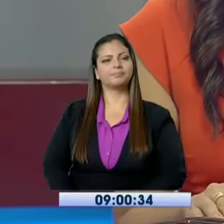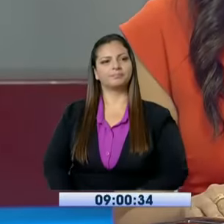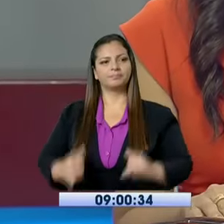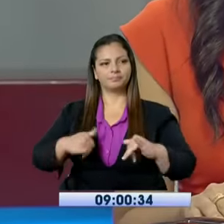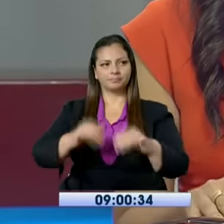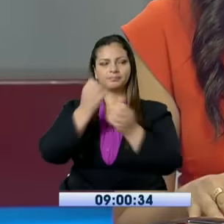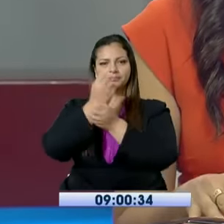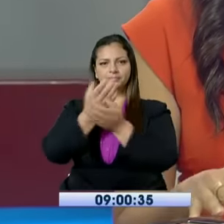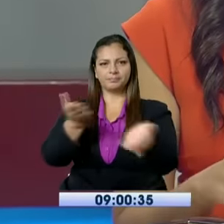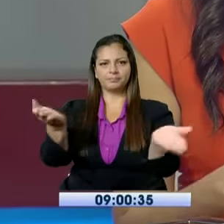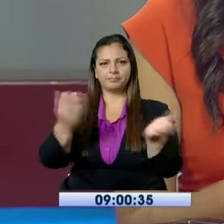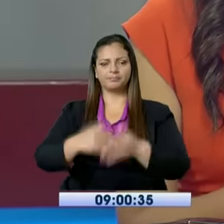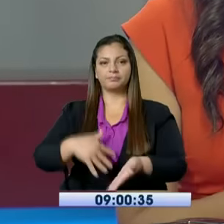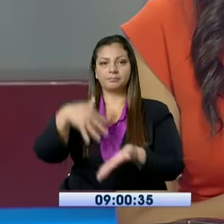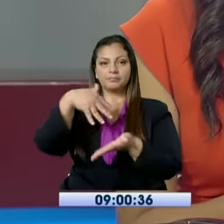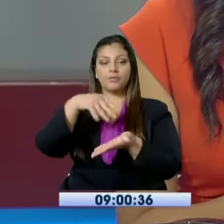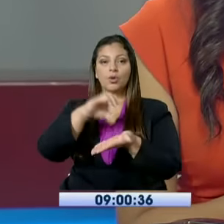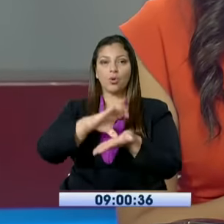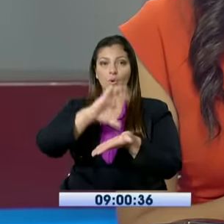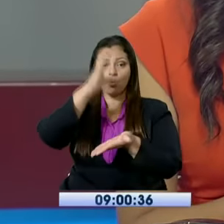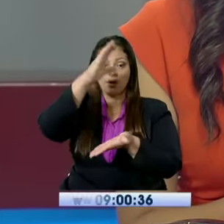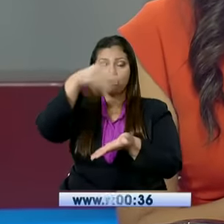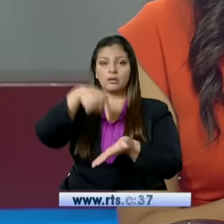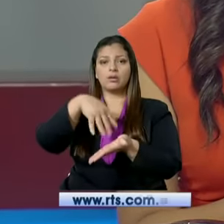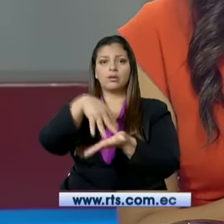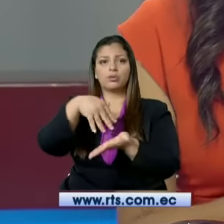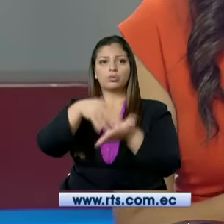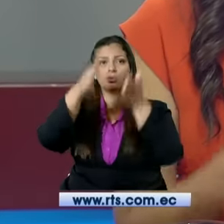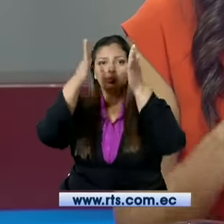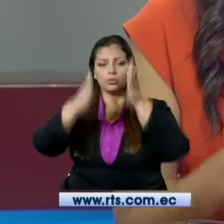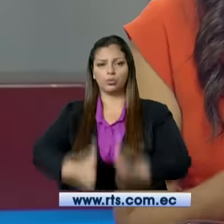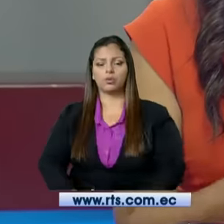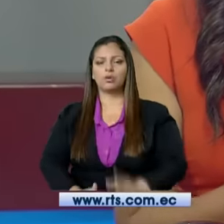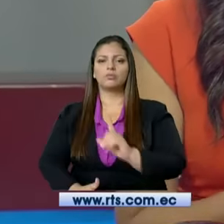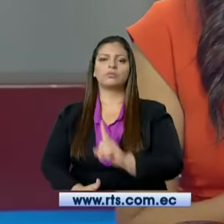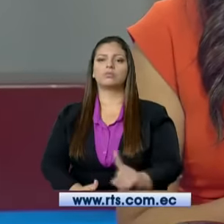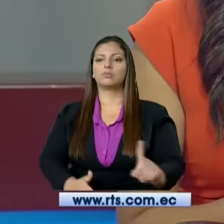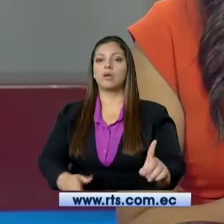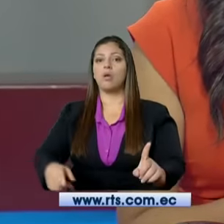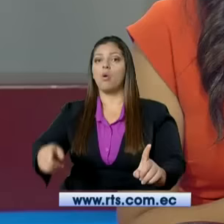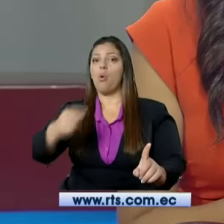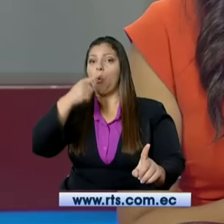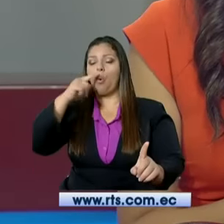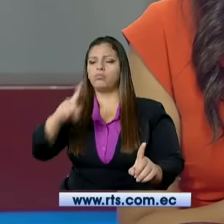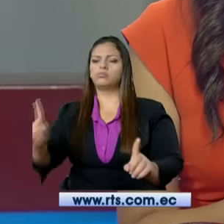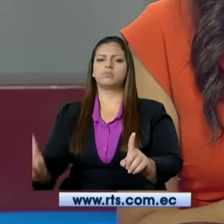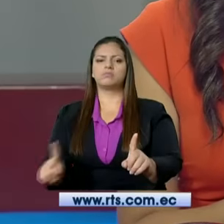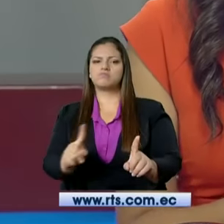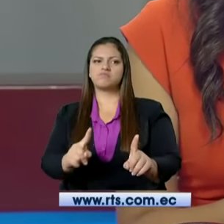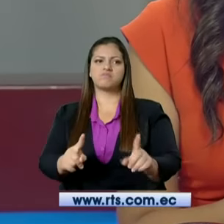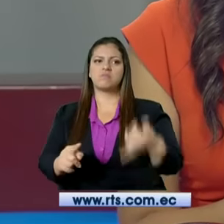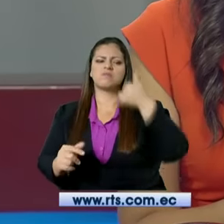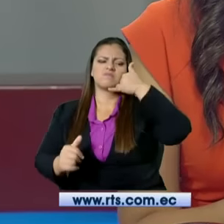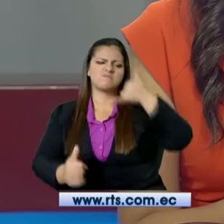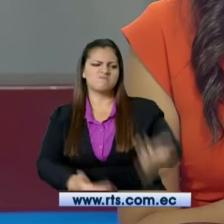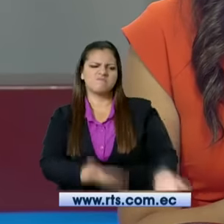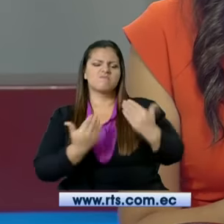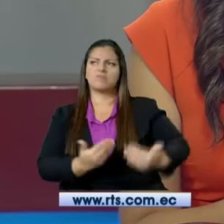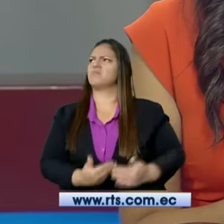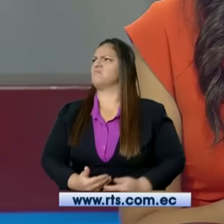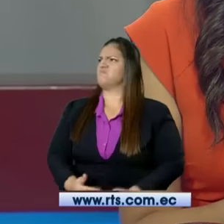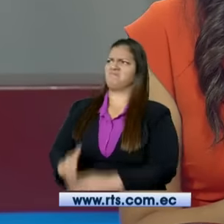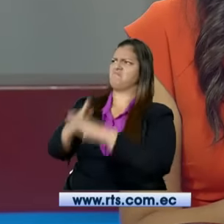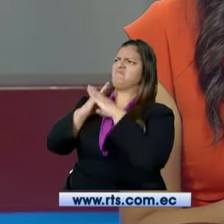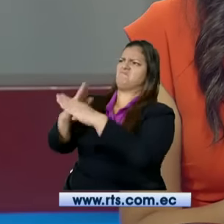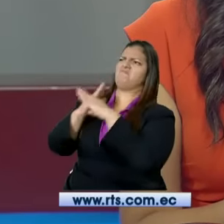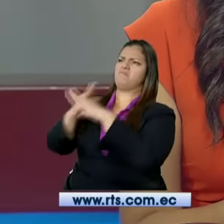Seguimos informando, un estudiante de colegio recibió varias puñaladas por resistirse al robo de su teléfono celular. La agresión se registró